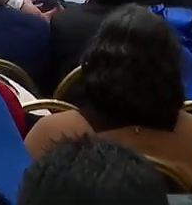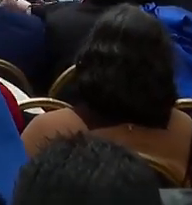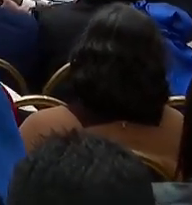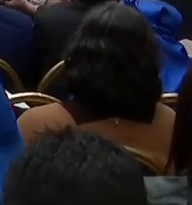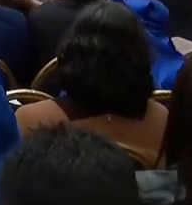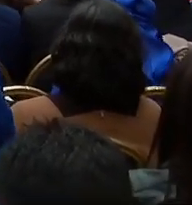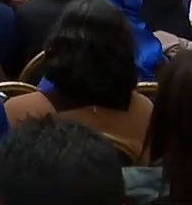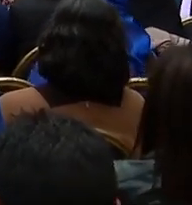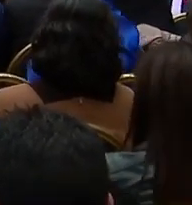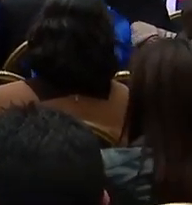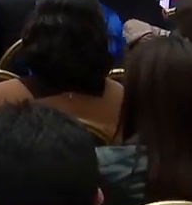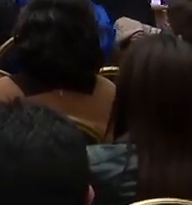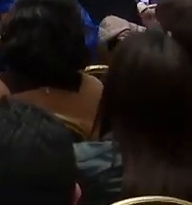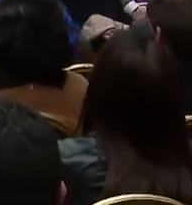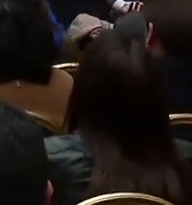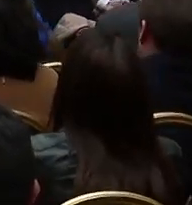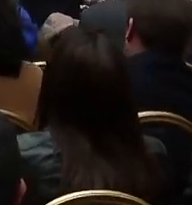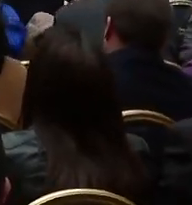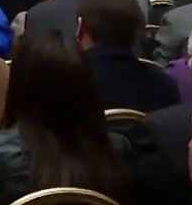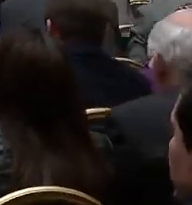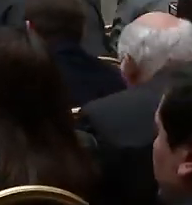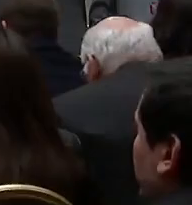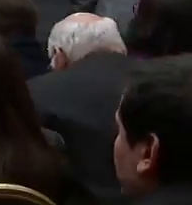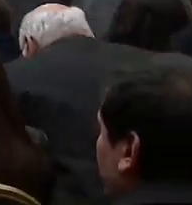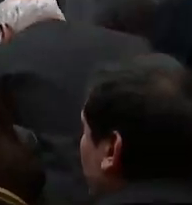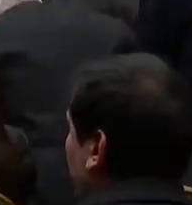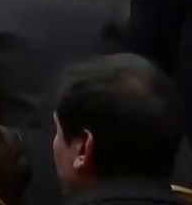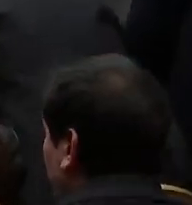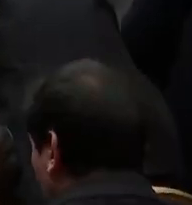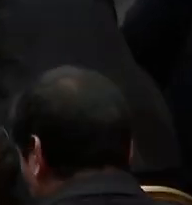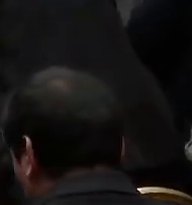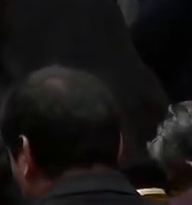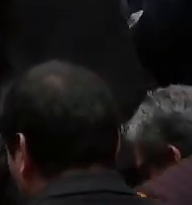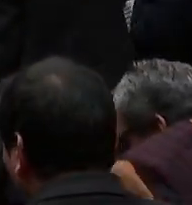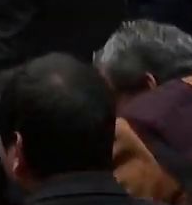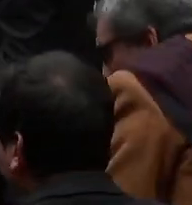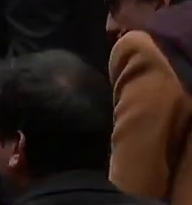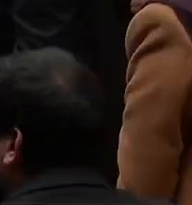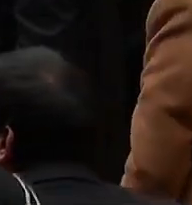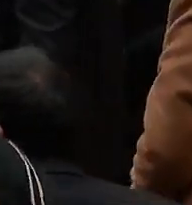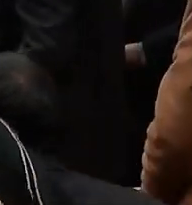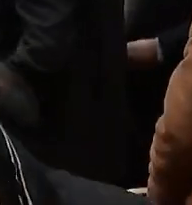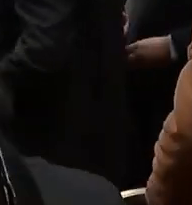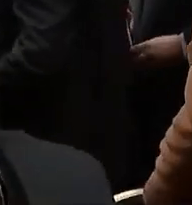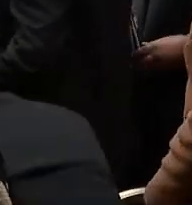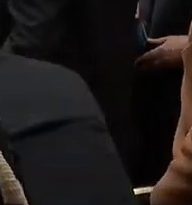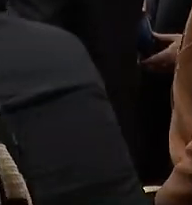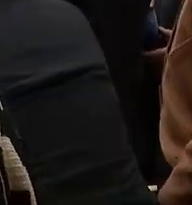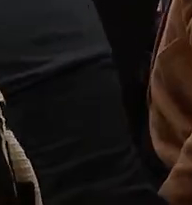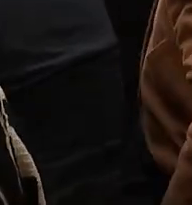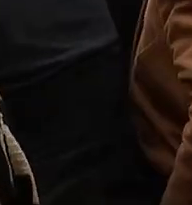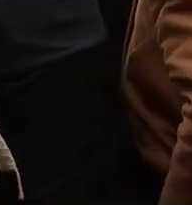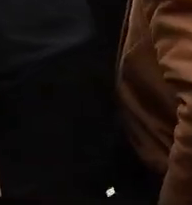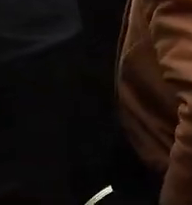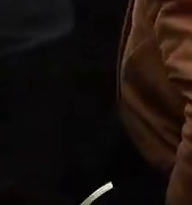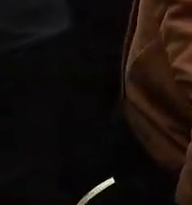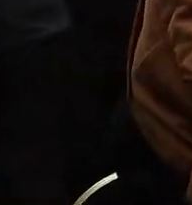2024, donde será el momento de evacuar un informe con las propuestas de soluciones y